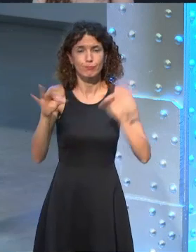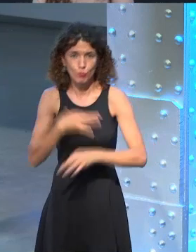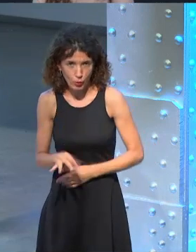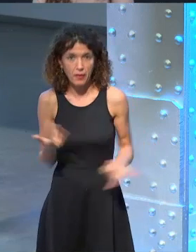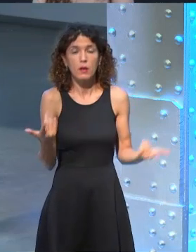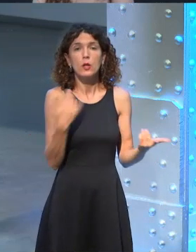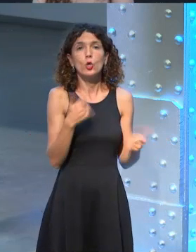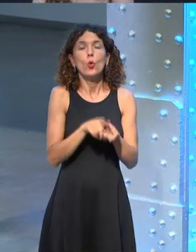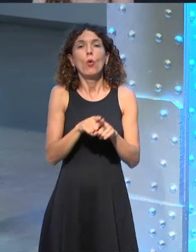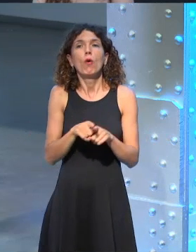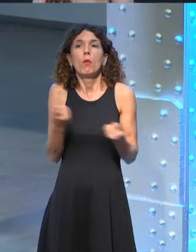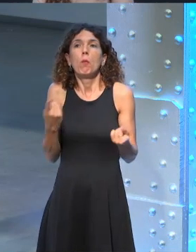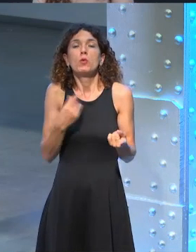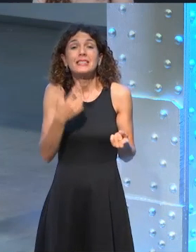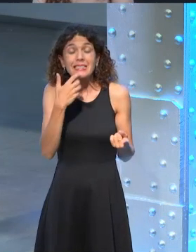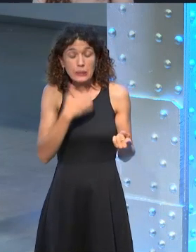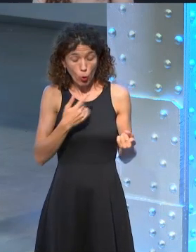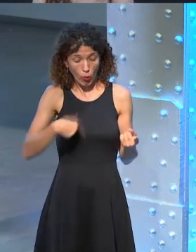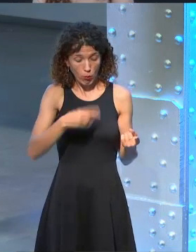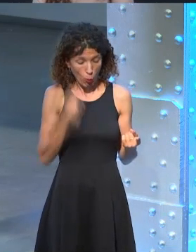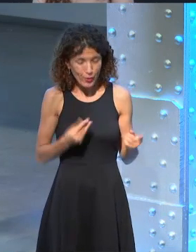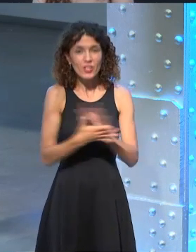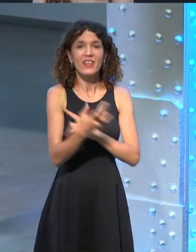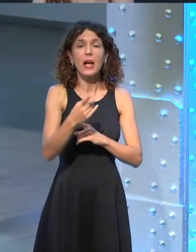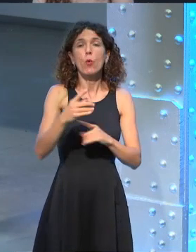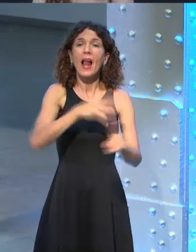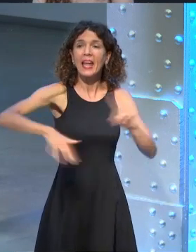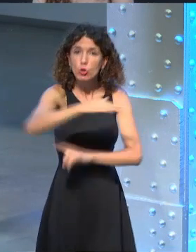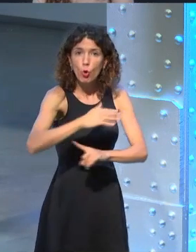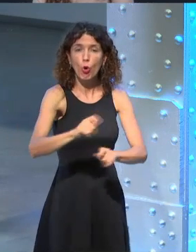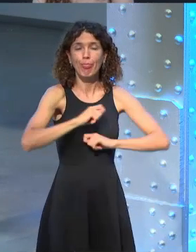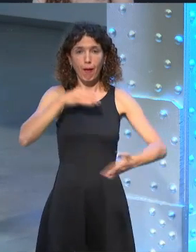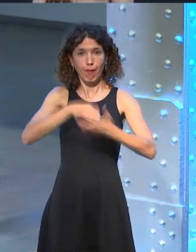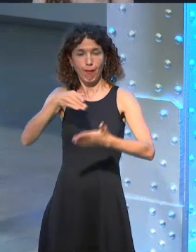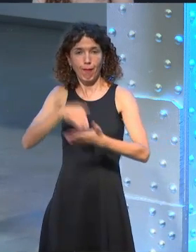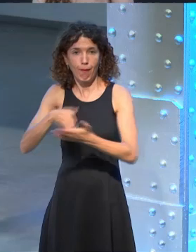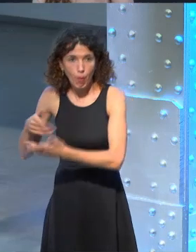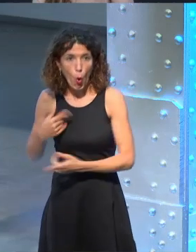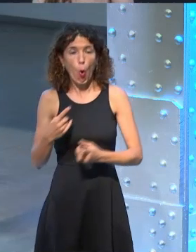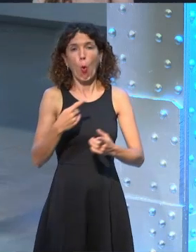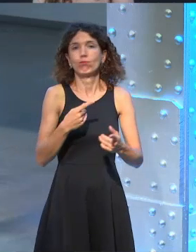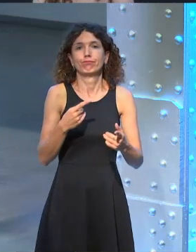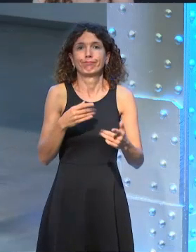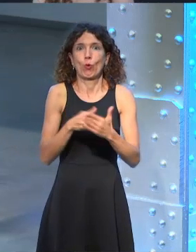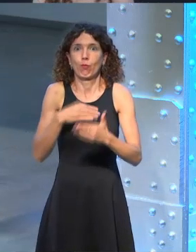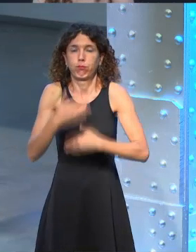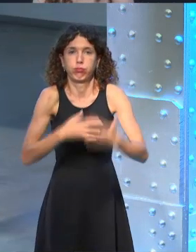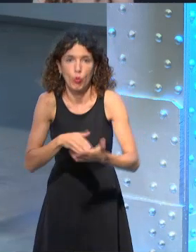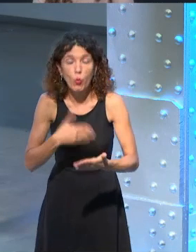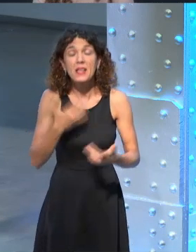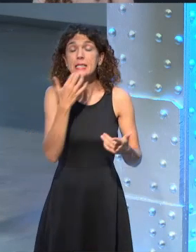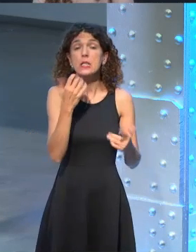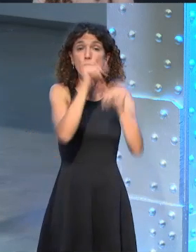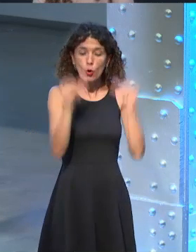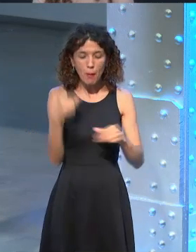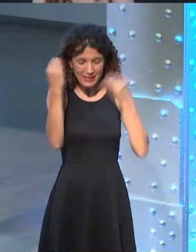bueno porque te has limitado o te han limitado tu entorno en tu forma de pensar, ¿no? Si conseguimos no limitar en la